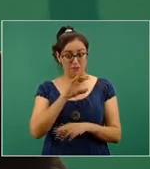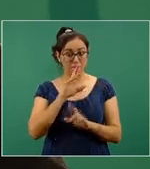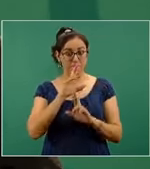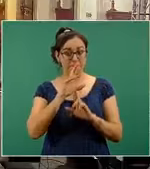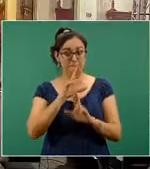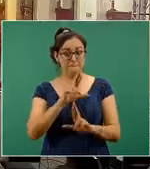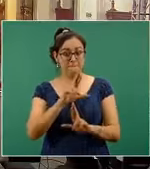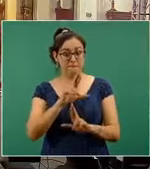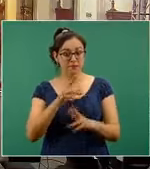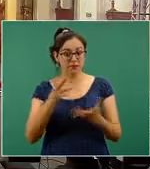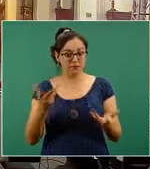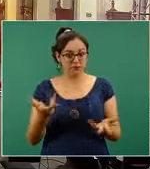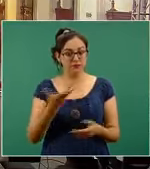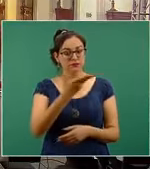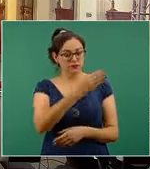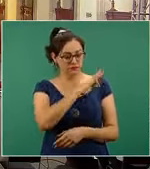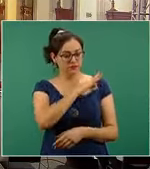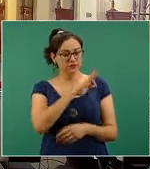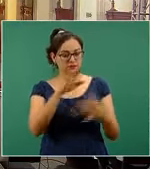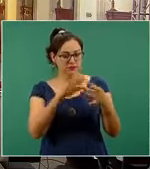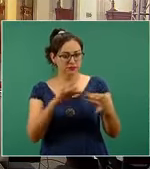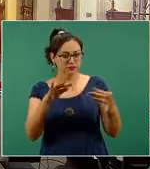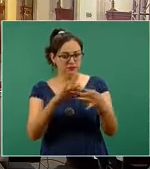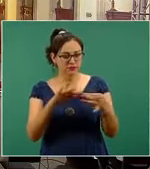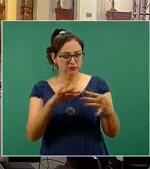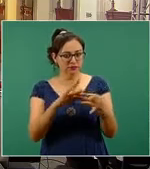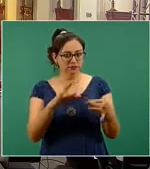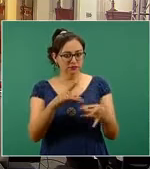pregunta. Estimado doctor Barquera, no sé si tuvo la oportunidad de escucharla.